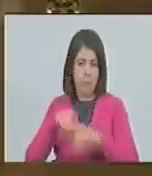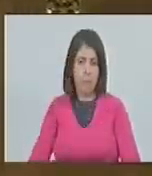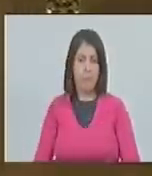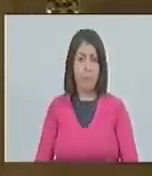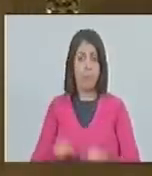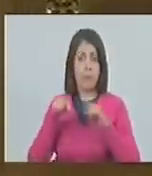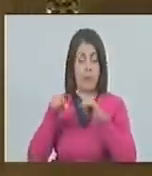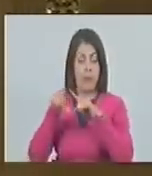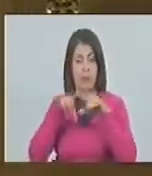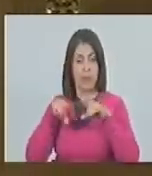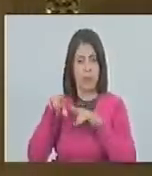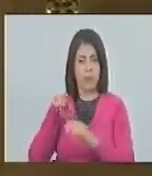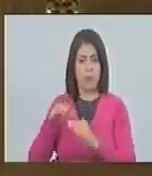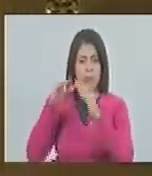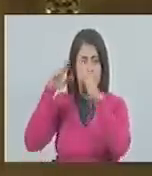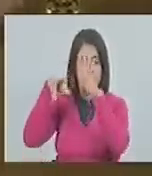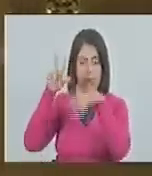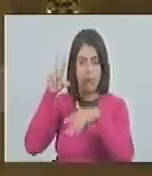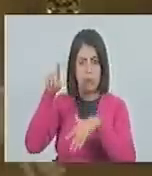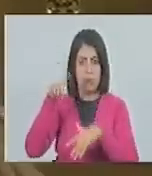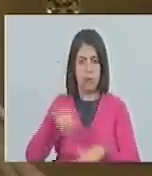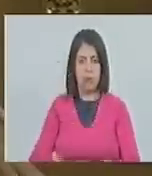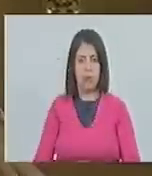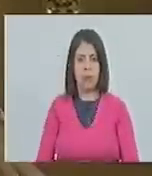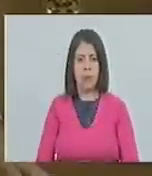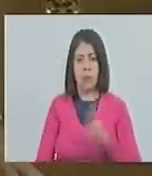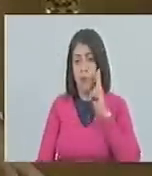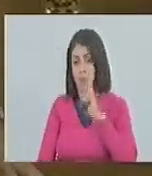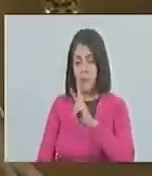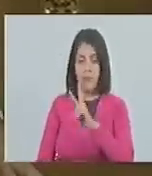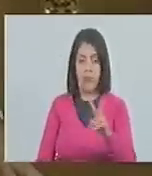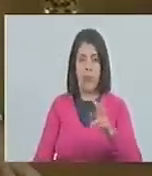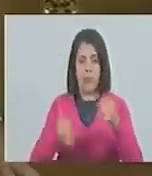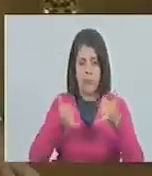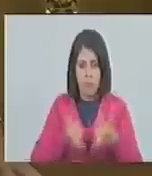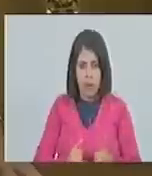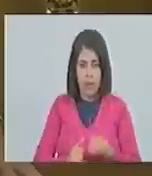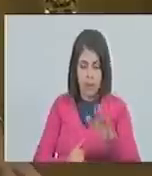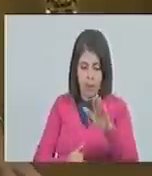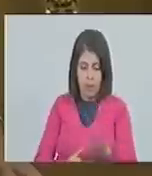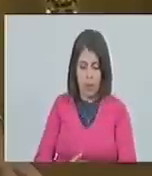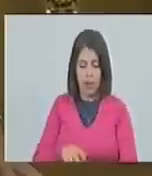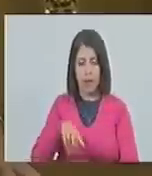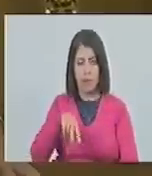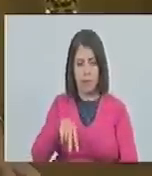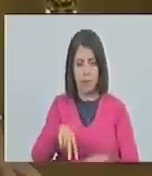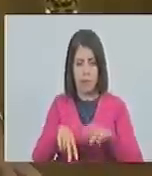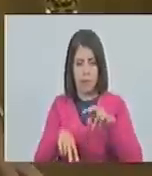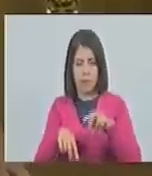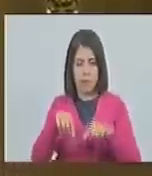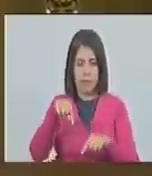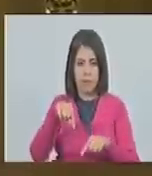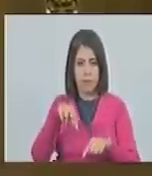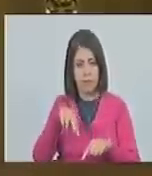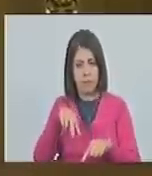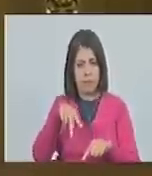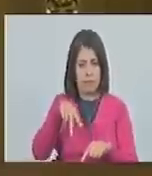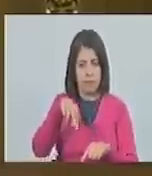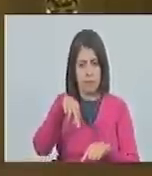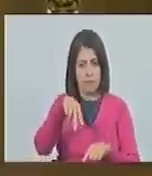Desde esa celda en un piso 13 yo vi los primeros pasos de mi hija más pequeña. Yo lo que podía ver